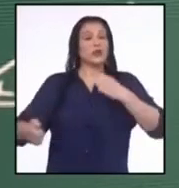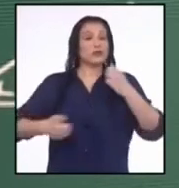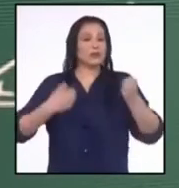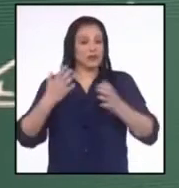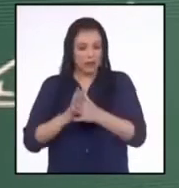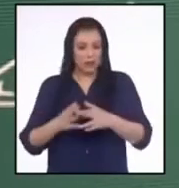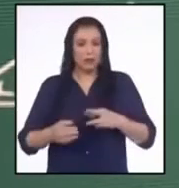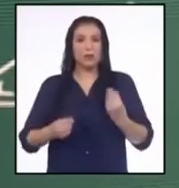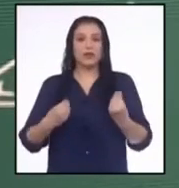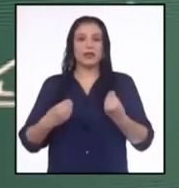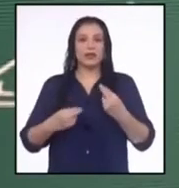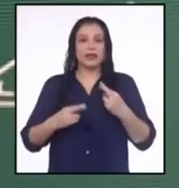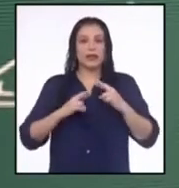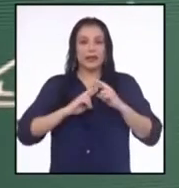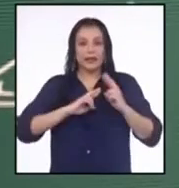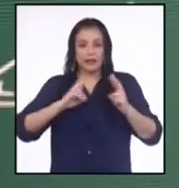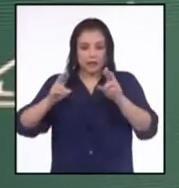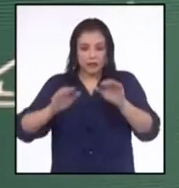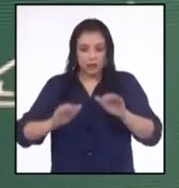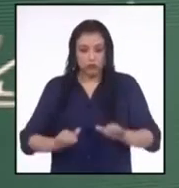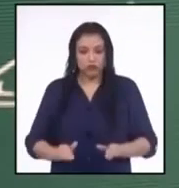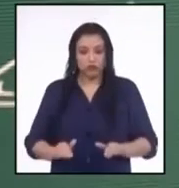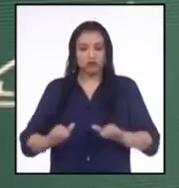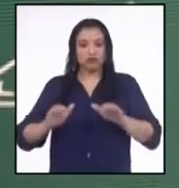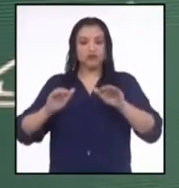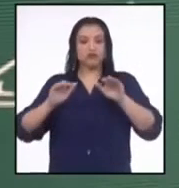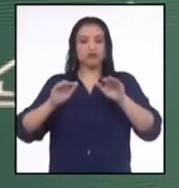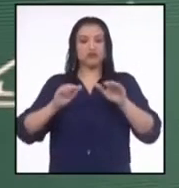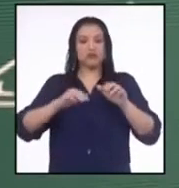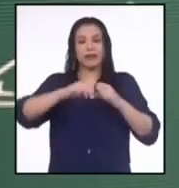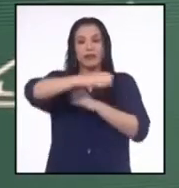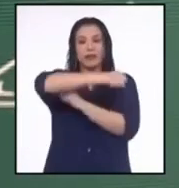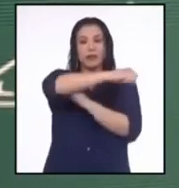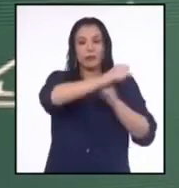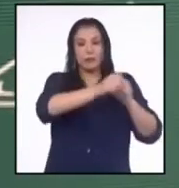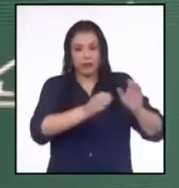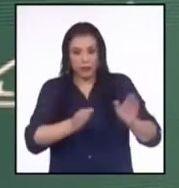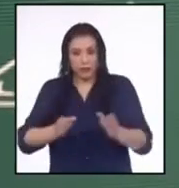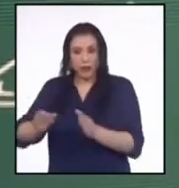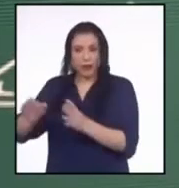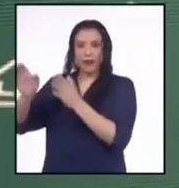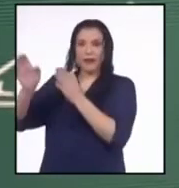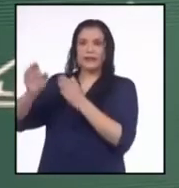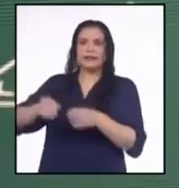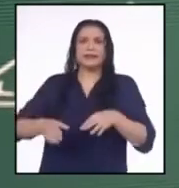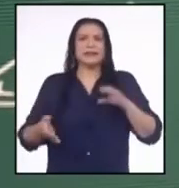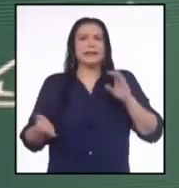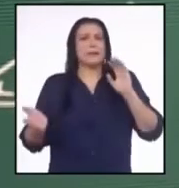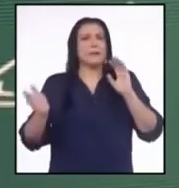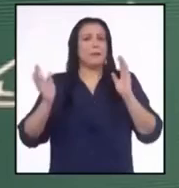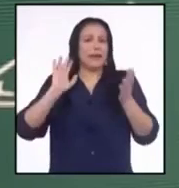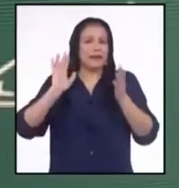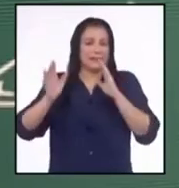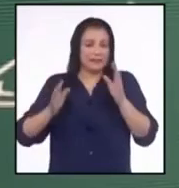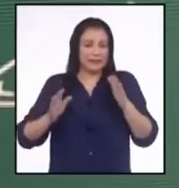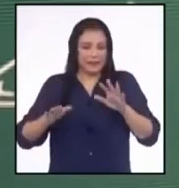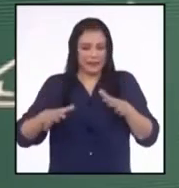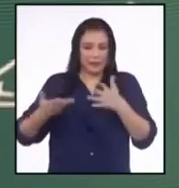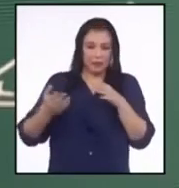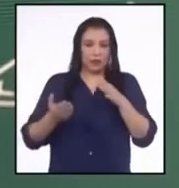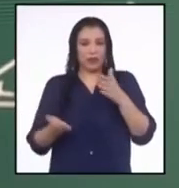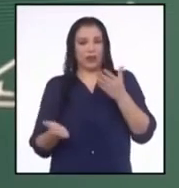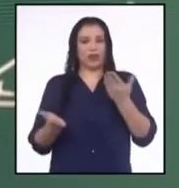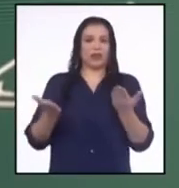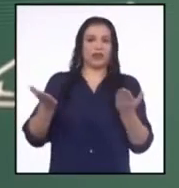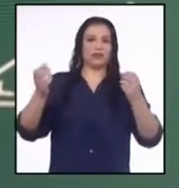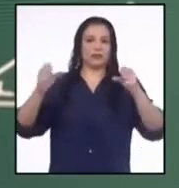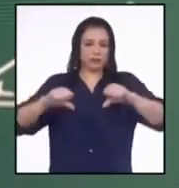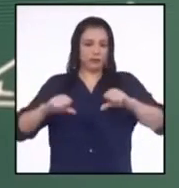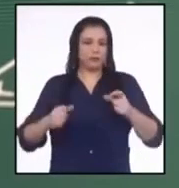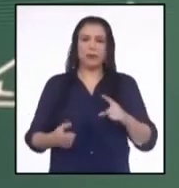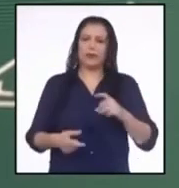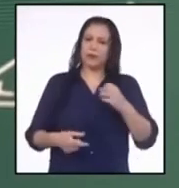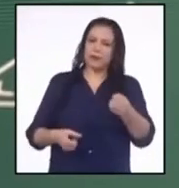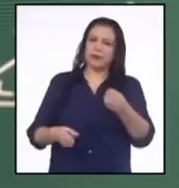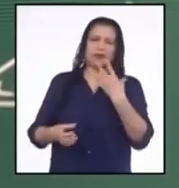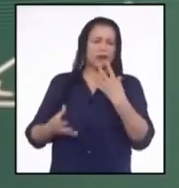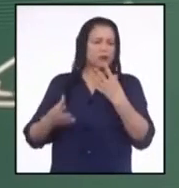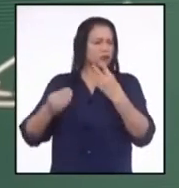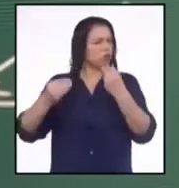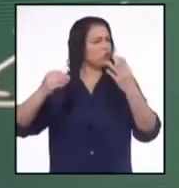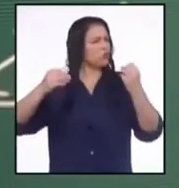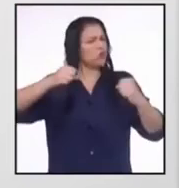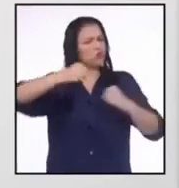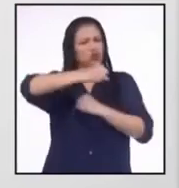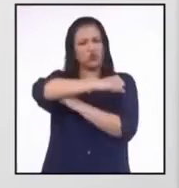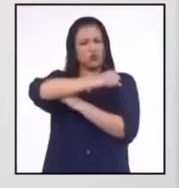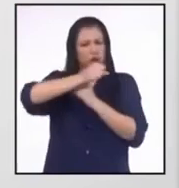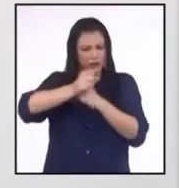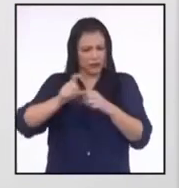el río había crecido y el puente se movía mucho y parecía que en algún momento iba a perder el equilibrio. Me dijeron que hay muchos puentes